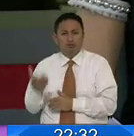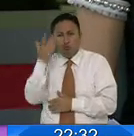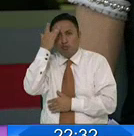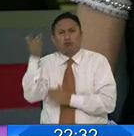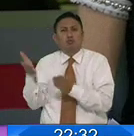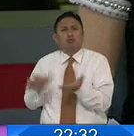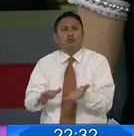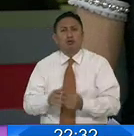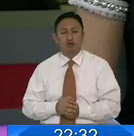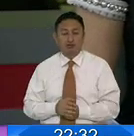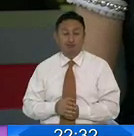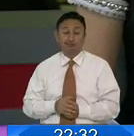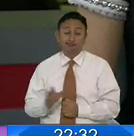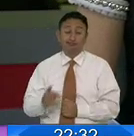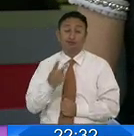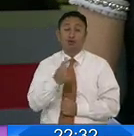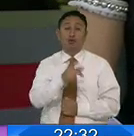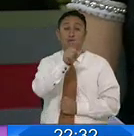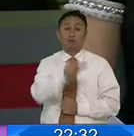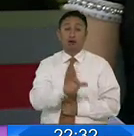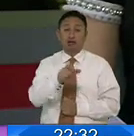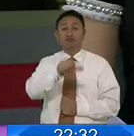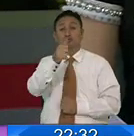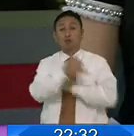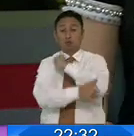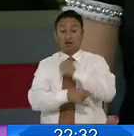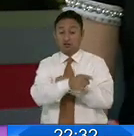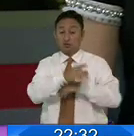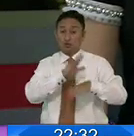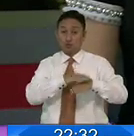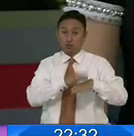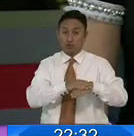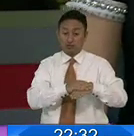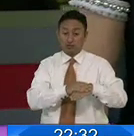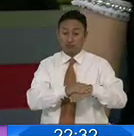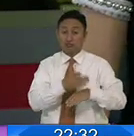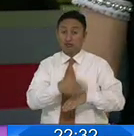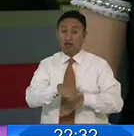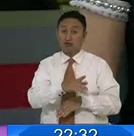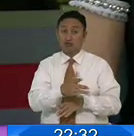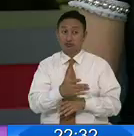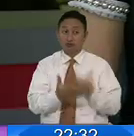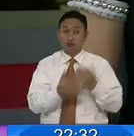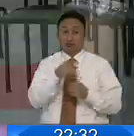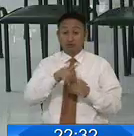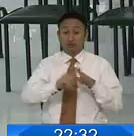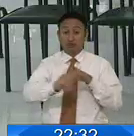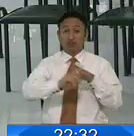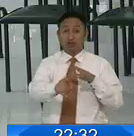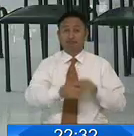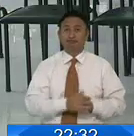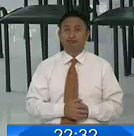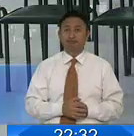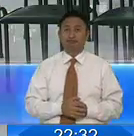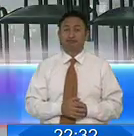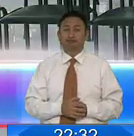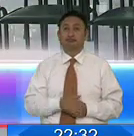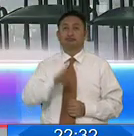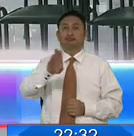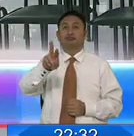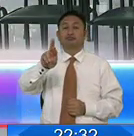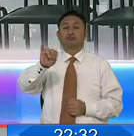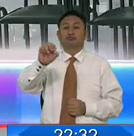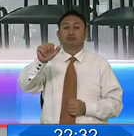aparentemente dos extranjeros son los principales sospechosos e internos que hayan salido del país para los familiares de bryant de